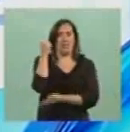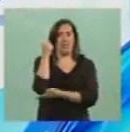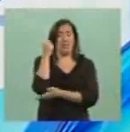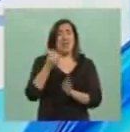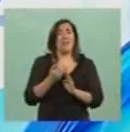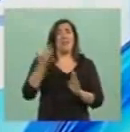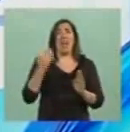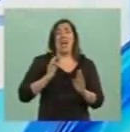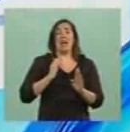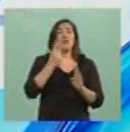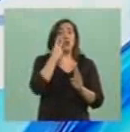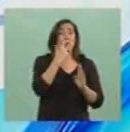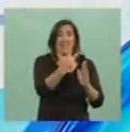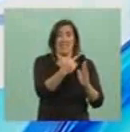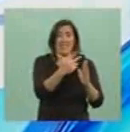2003,